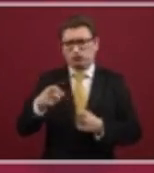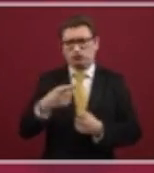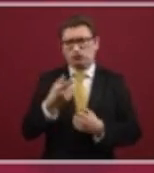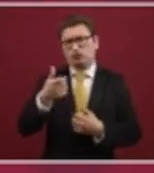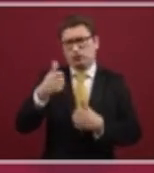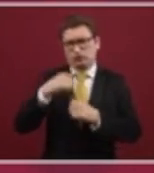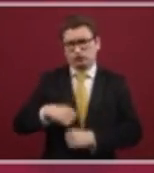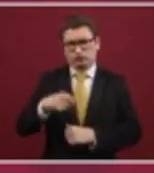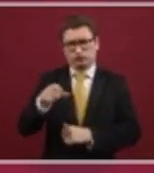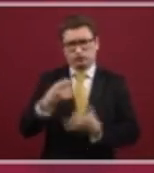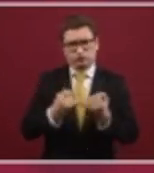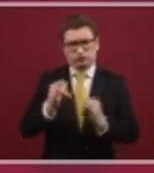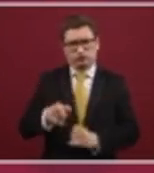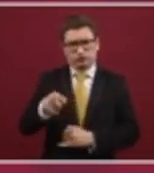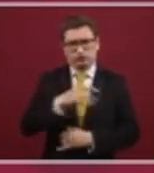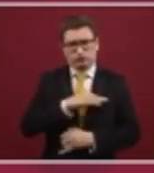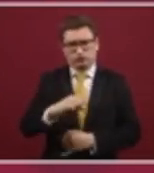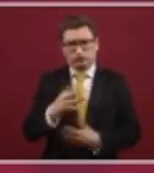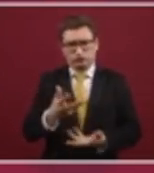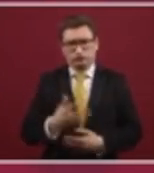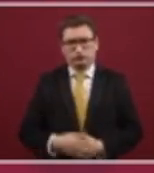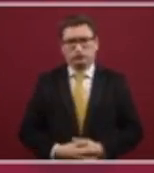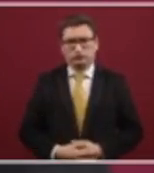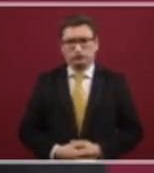independiente. O sea,